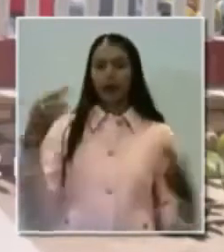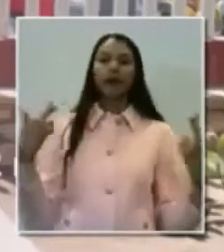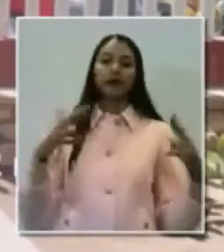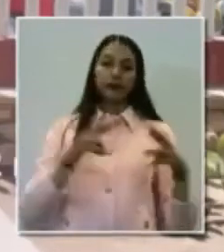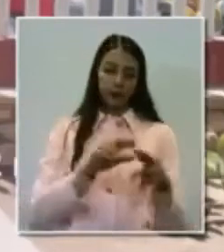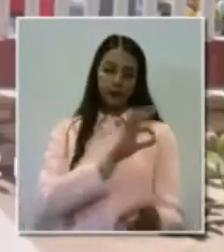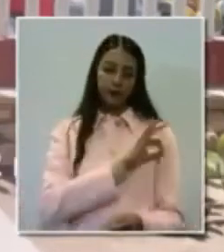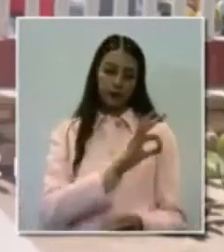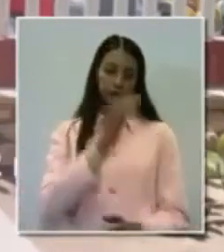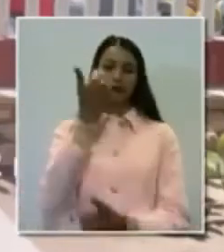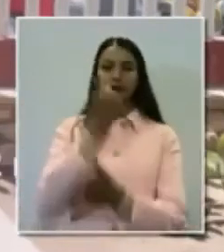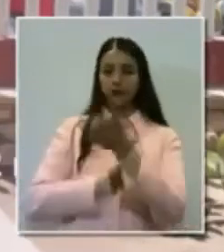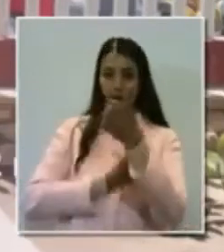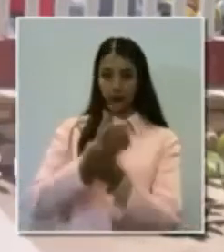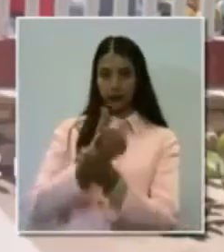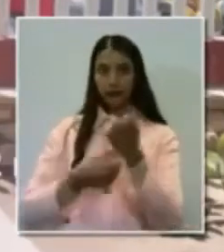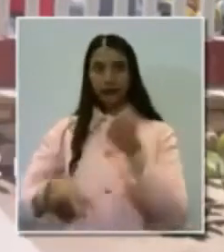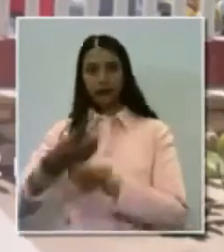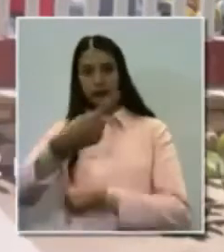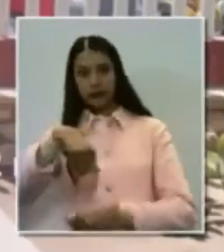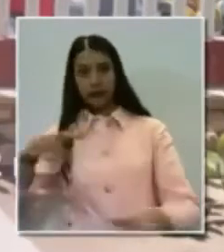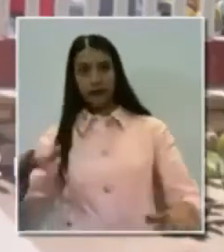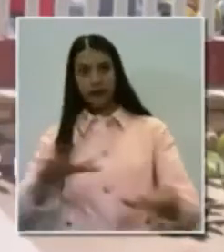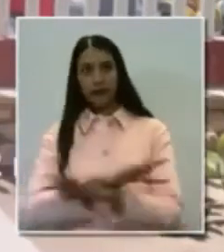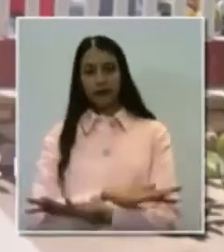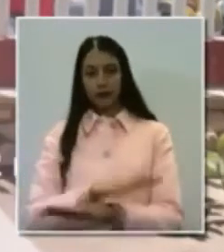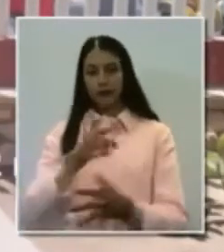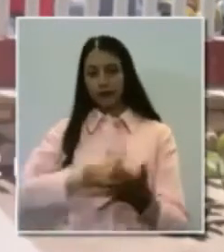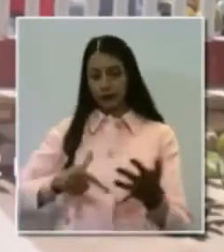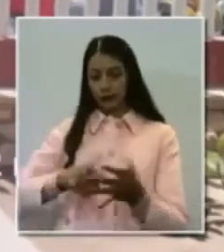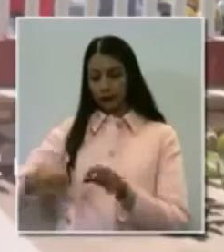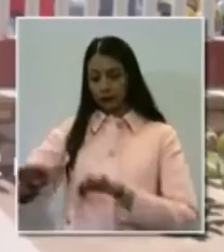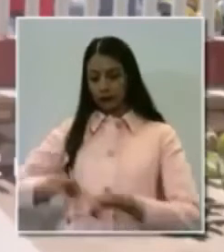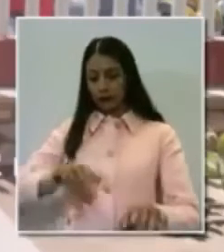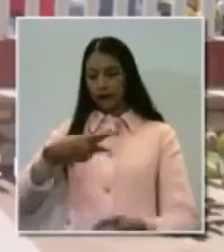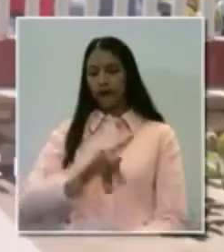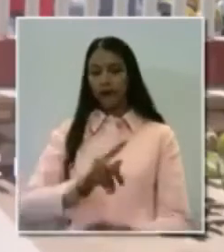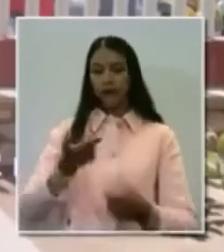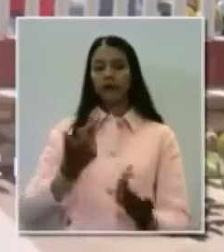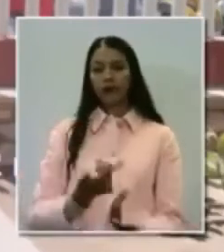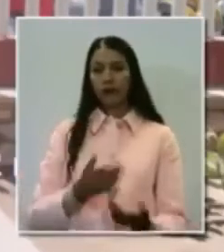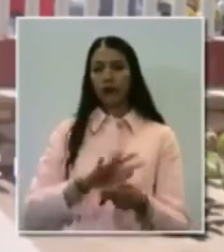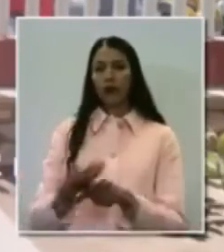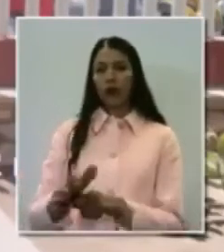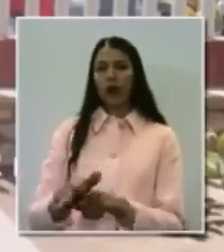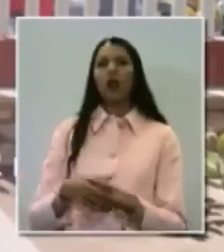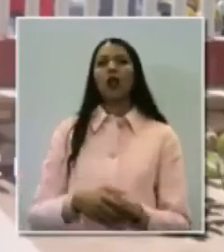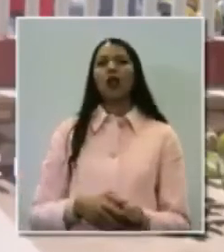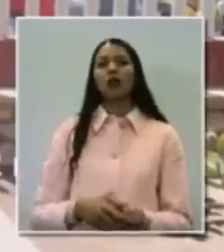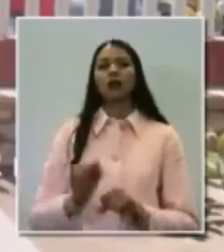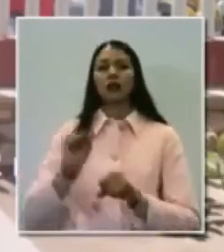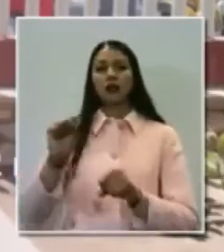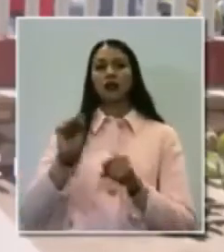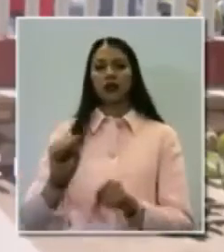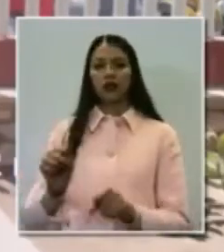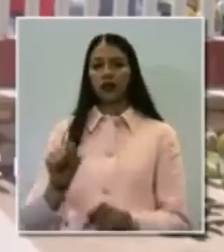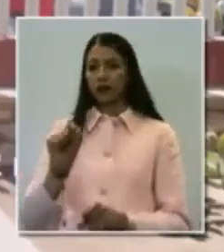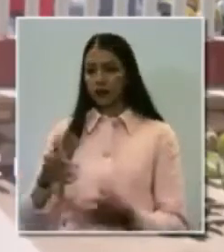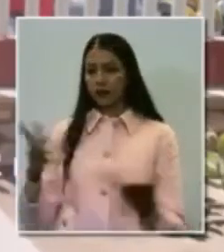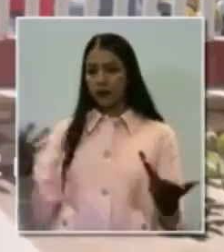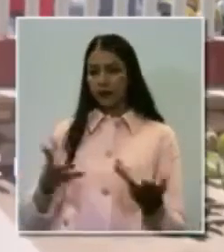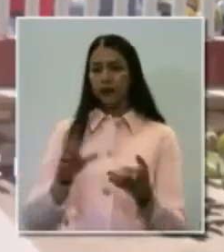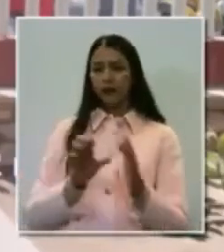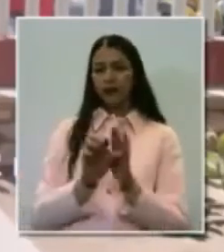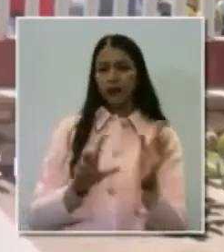maestros pudieran participar en estos cambios de centros de trabajo. Sin embargo, las expresiones sindicales hicieron lo propio, sacaron sus